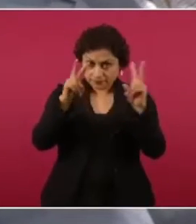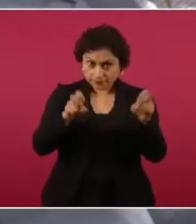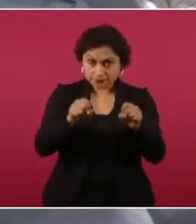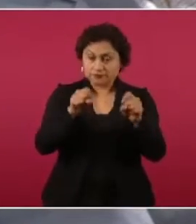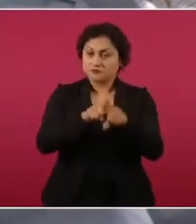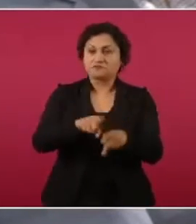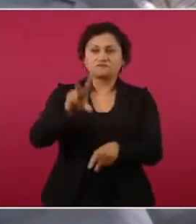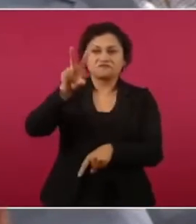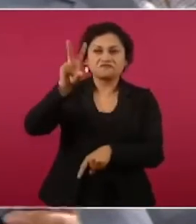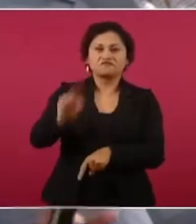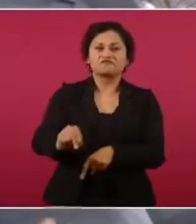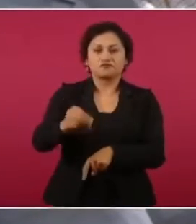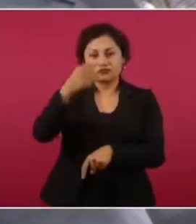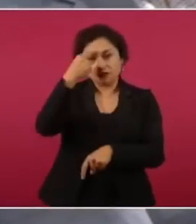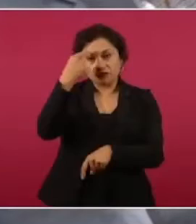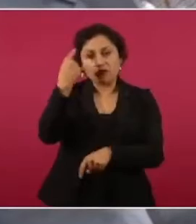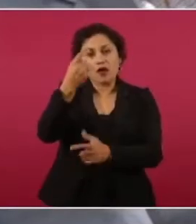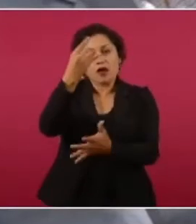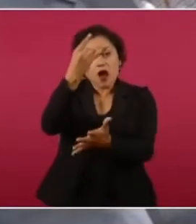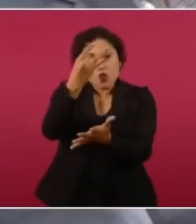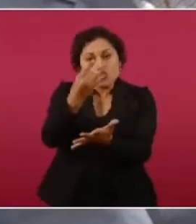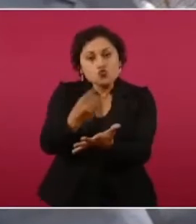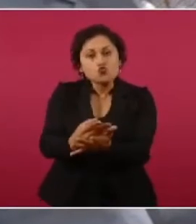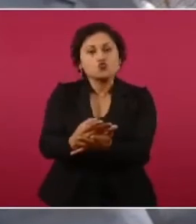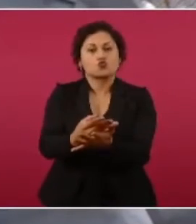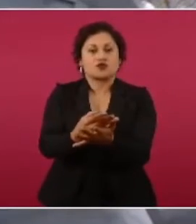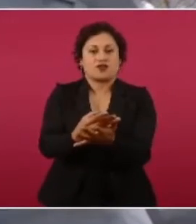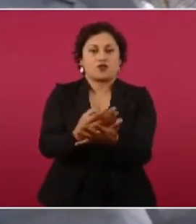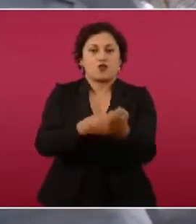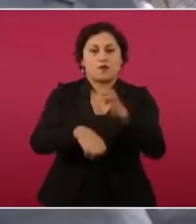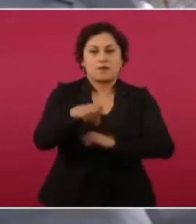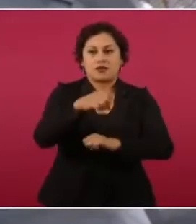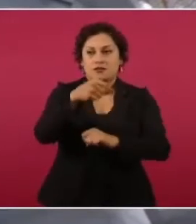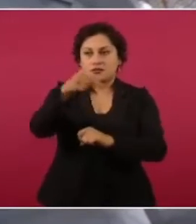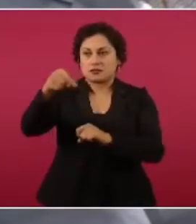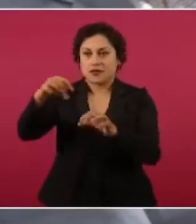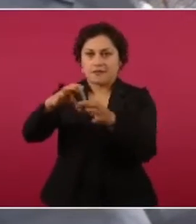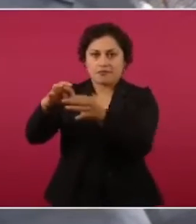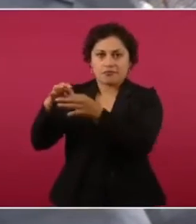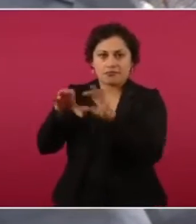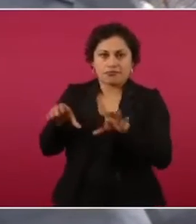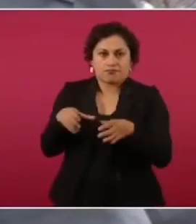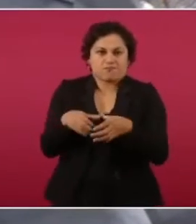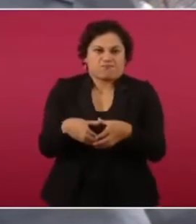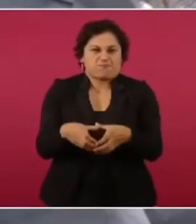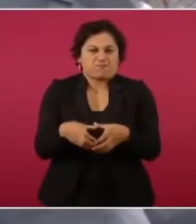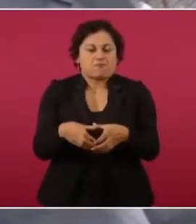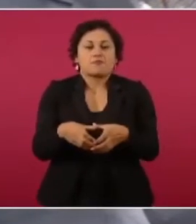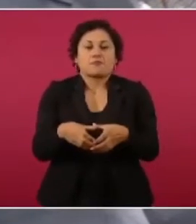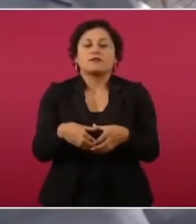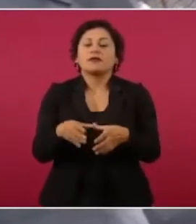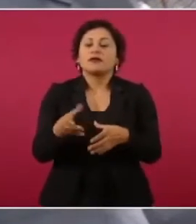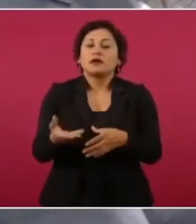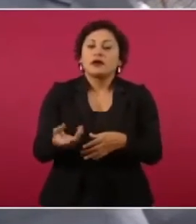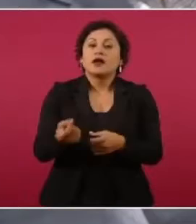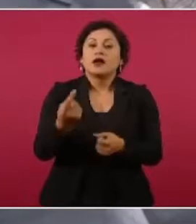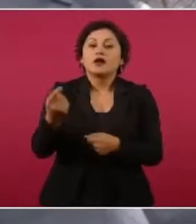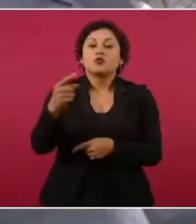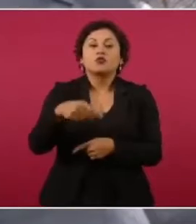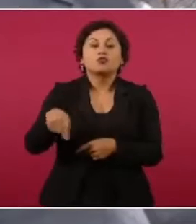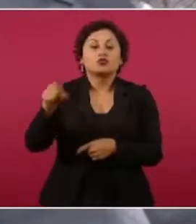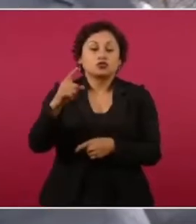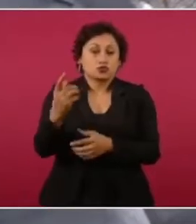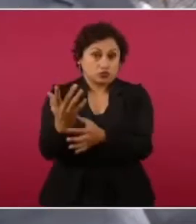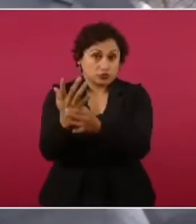haga únicamente una red que solamente beneficia a este grupo criminal. Aún incluso algunos testimonios mencionando que aún con la presencia